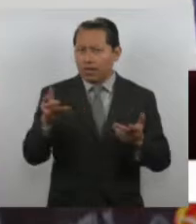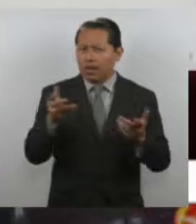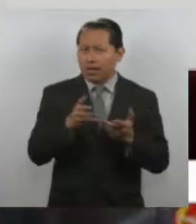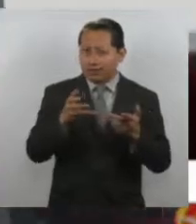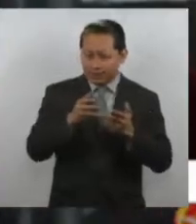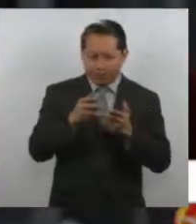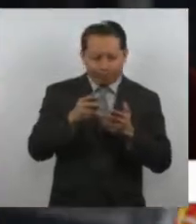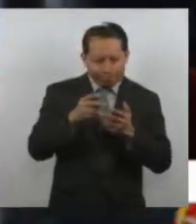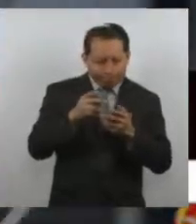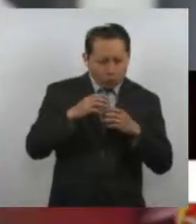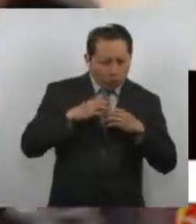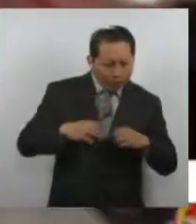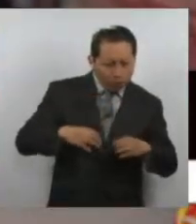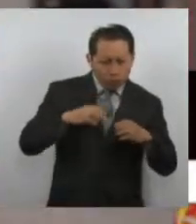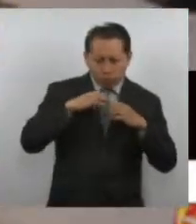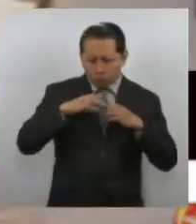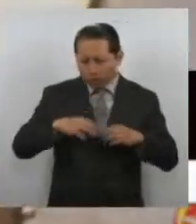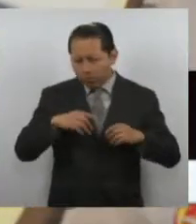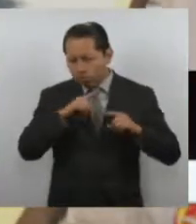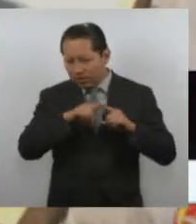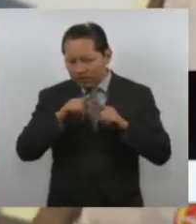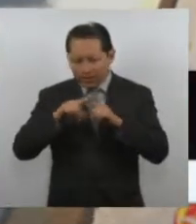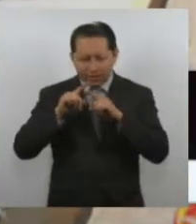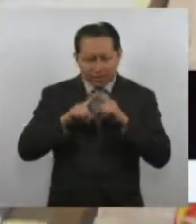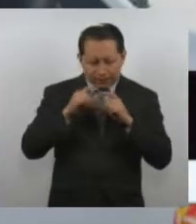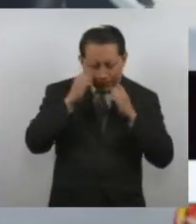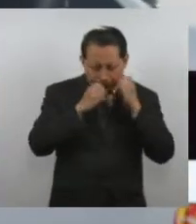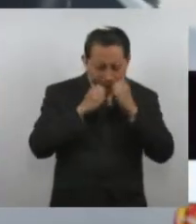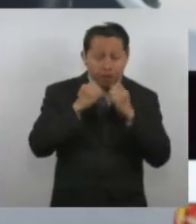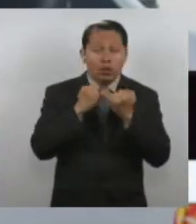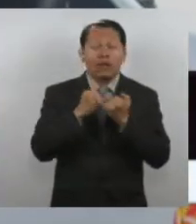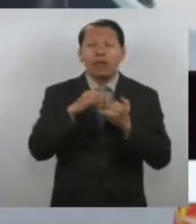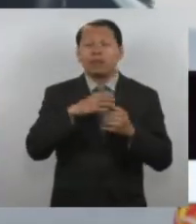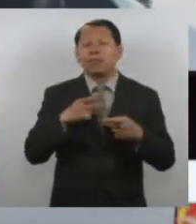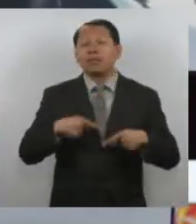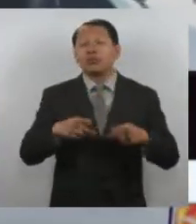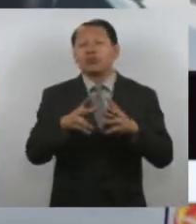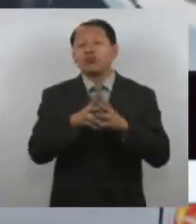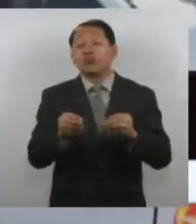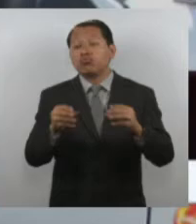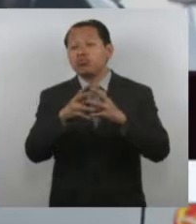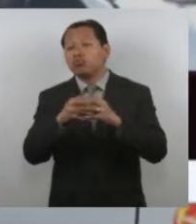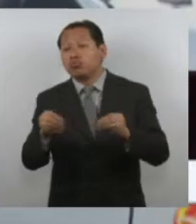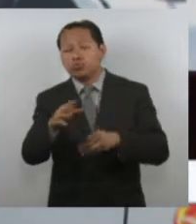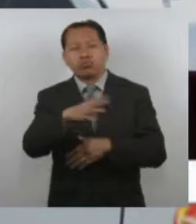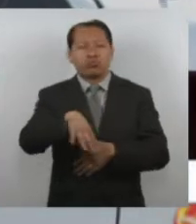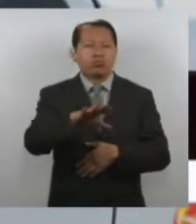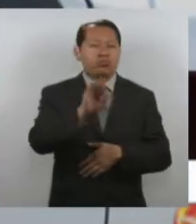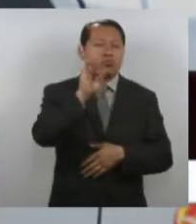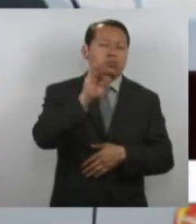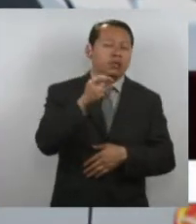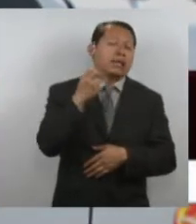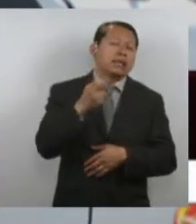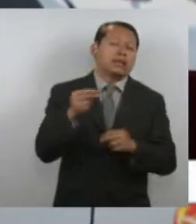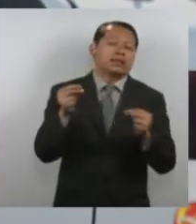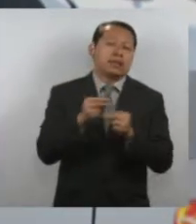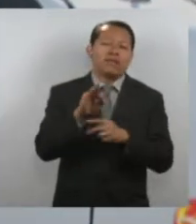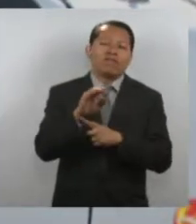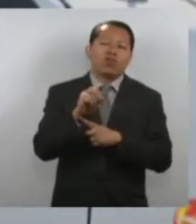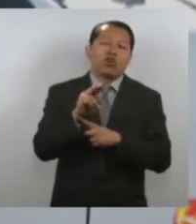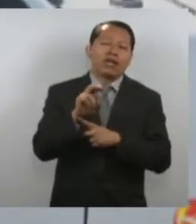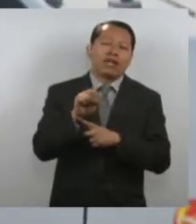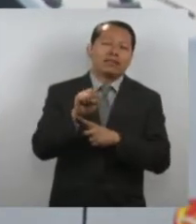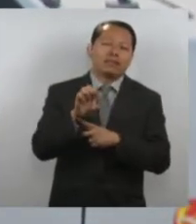de que se identifiquen todos estos desaparecidos en México, necesitamos fortalecer las capacidades forenses. Entonces, la autonomía